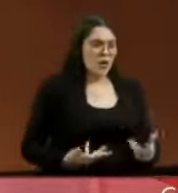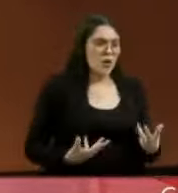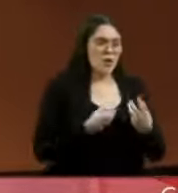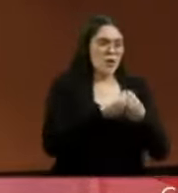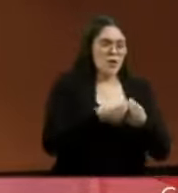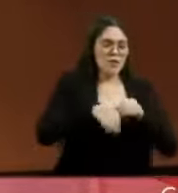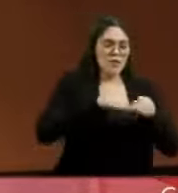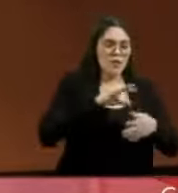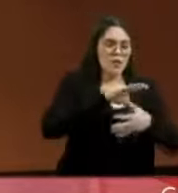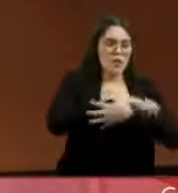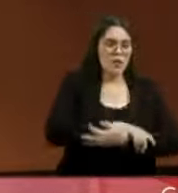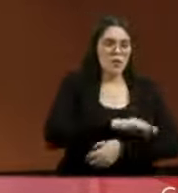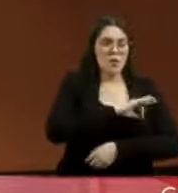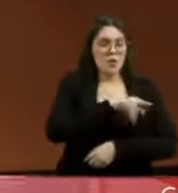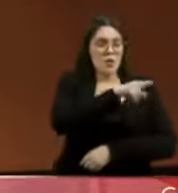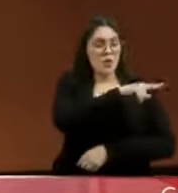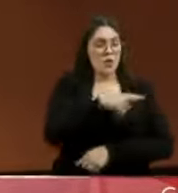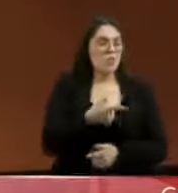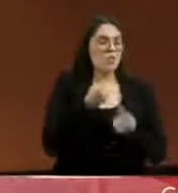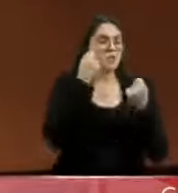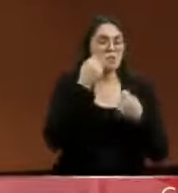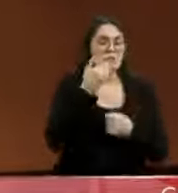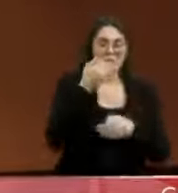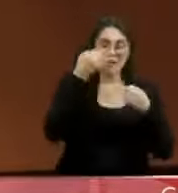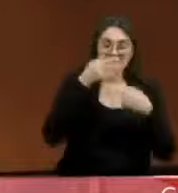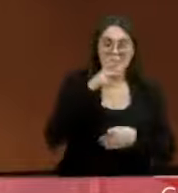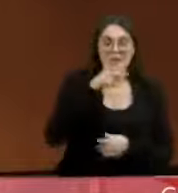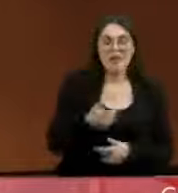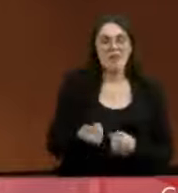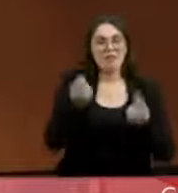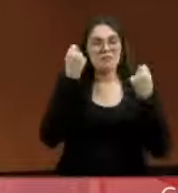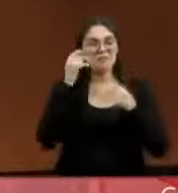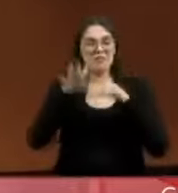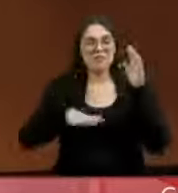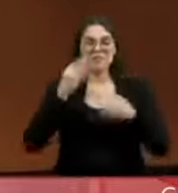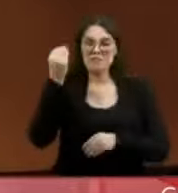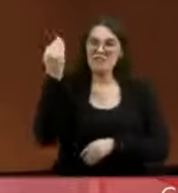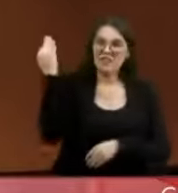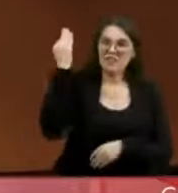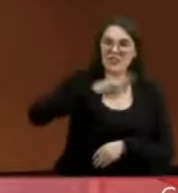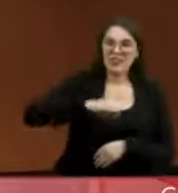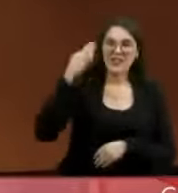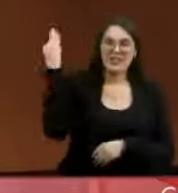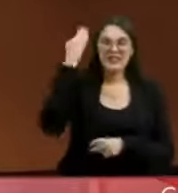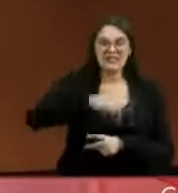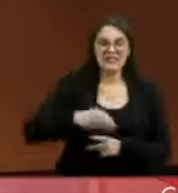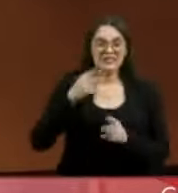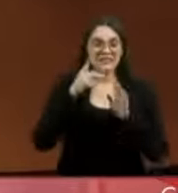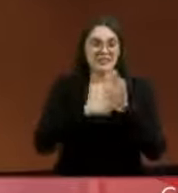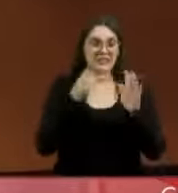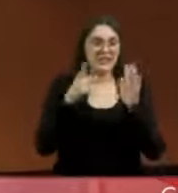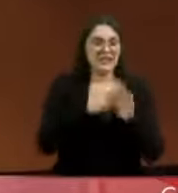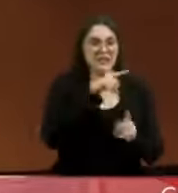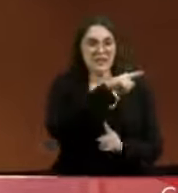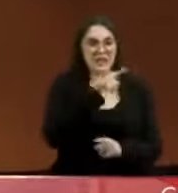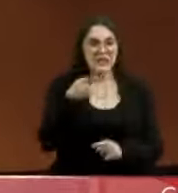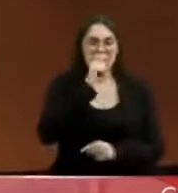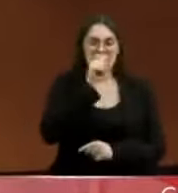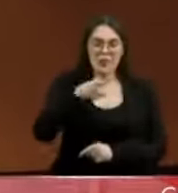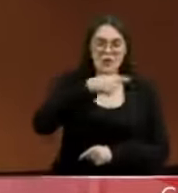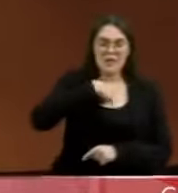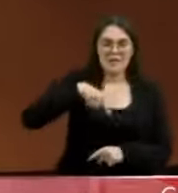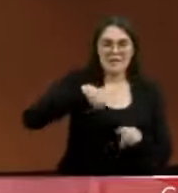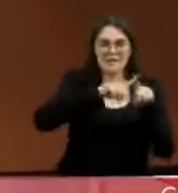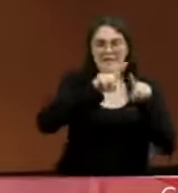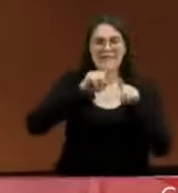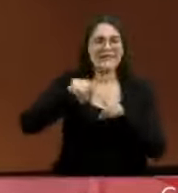la oposición no tenga palabra, aunque la oposición traicione una y otra vez hasta los compromisos